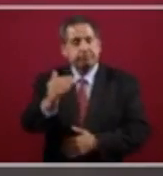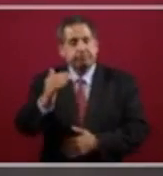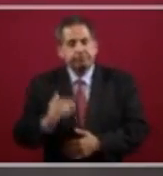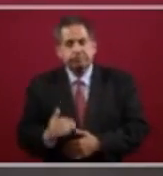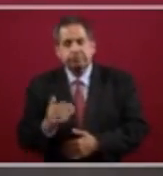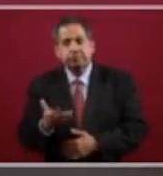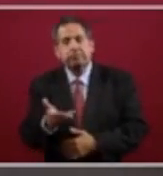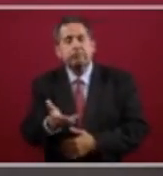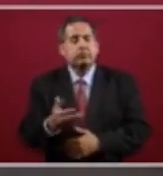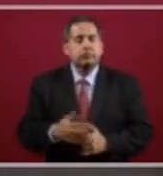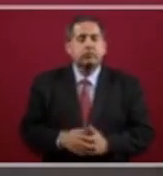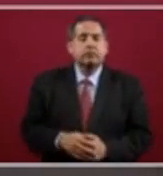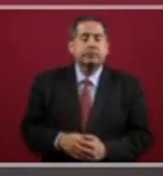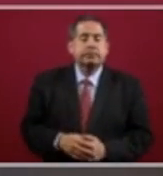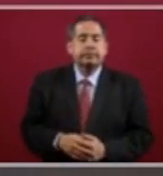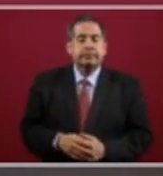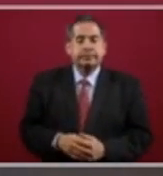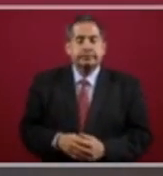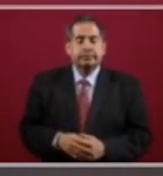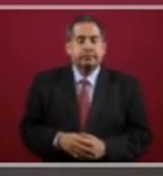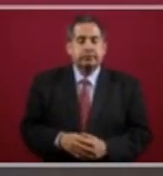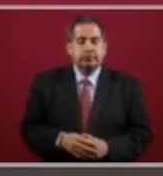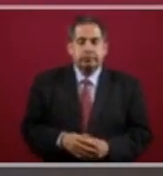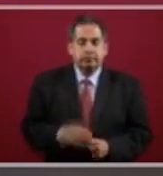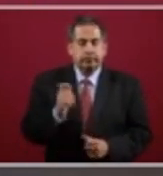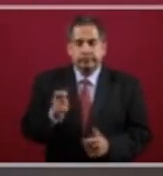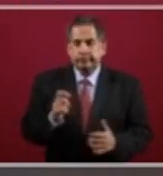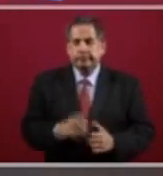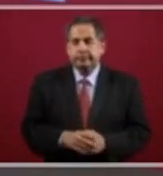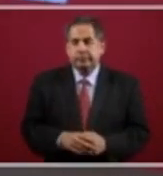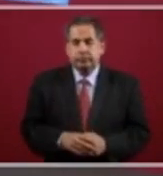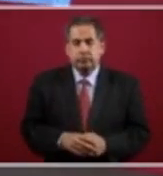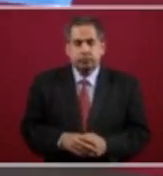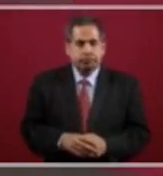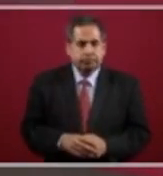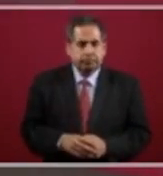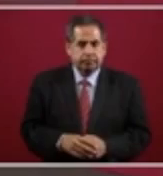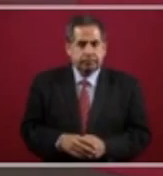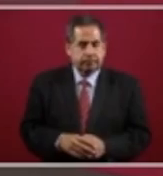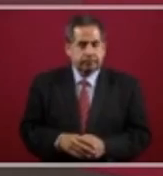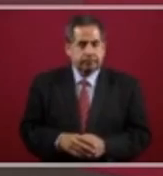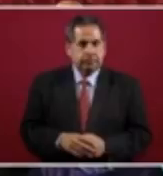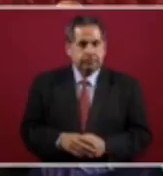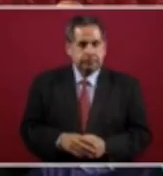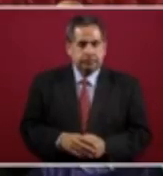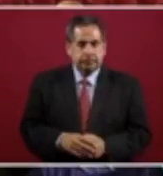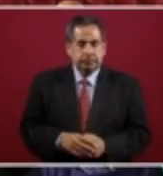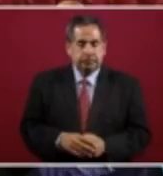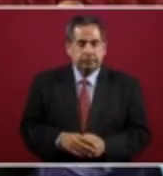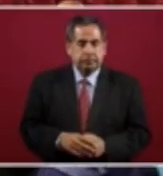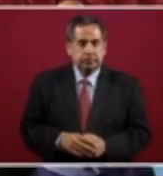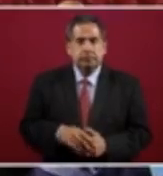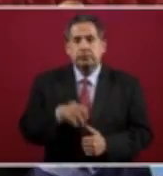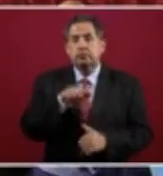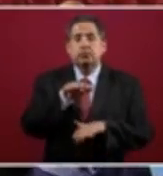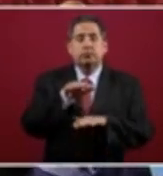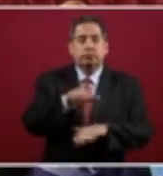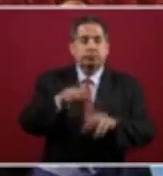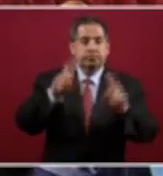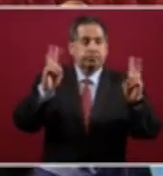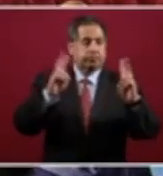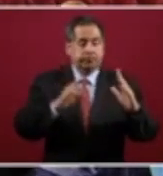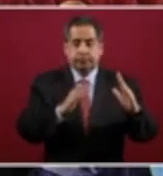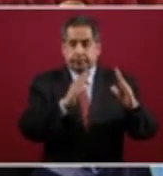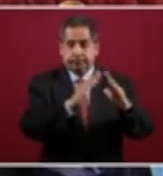ahora con este asunto de la venta de la casa, de